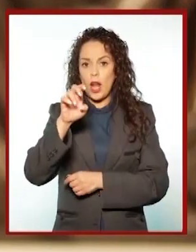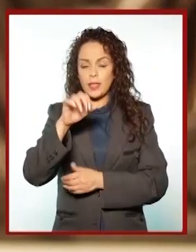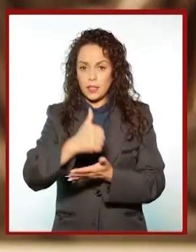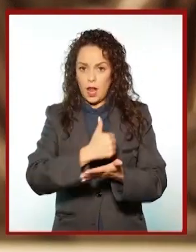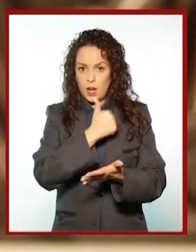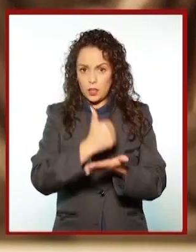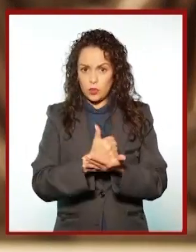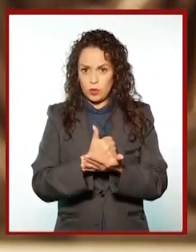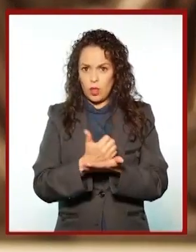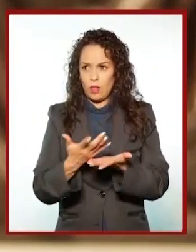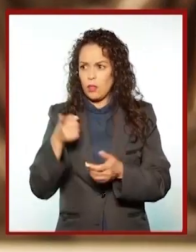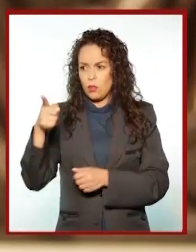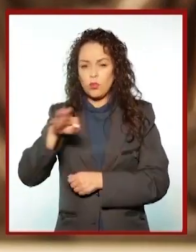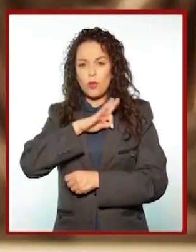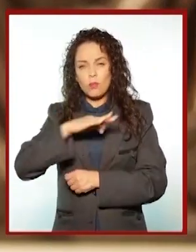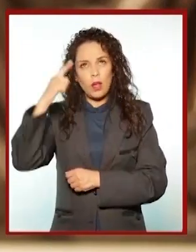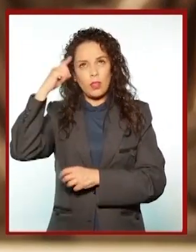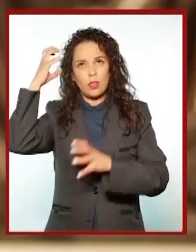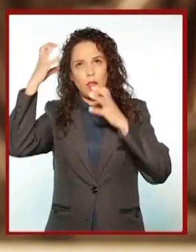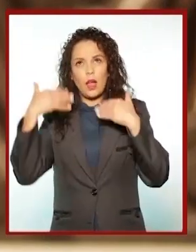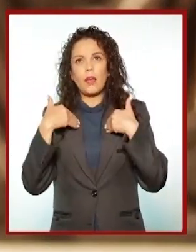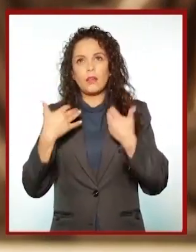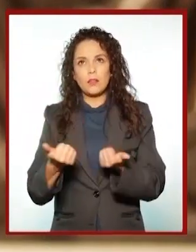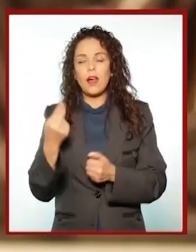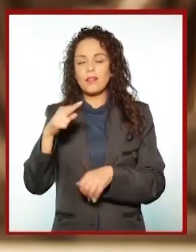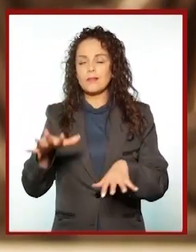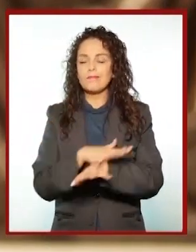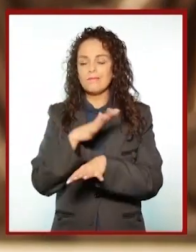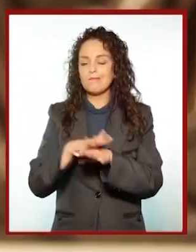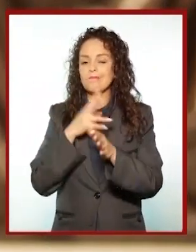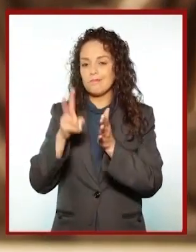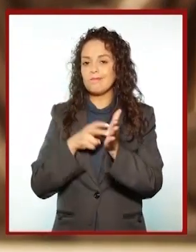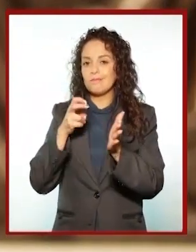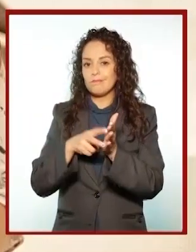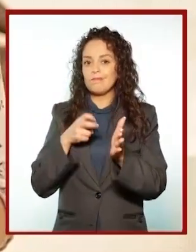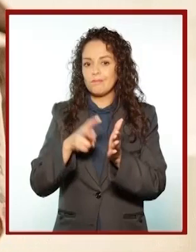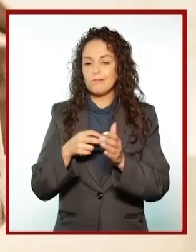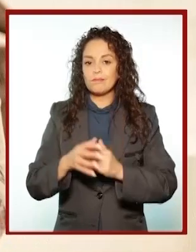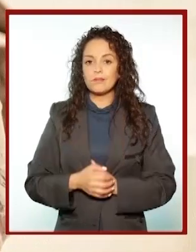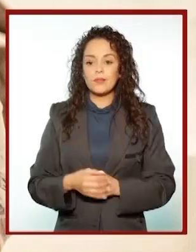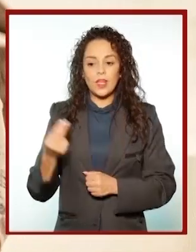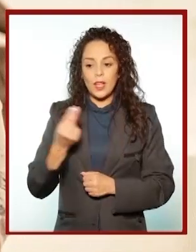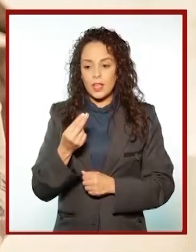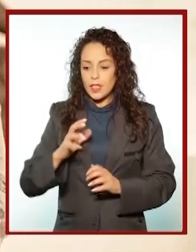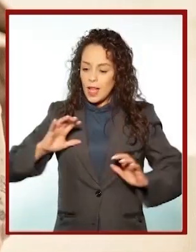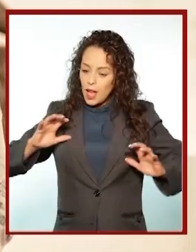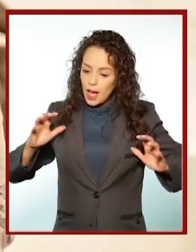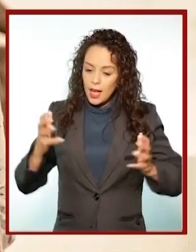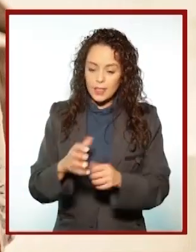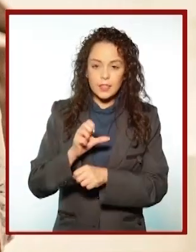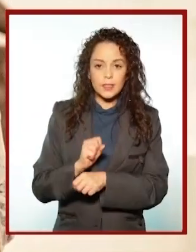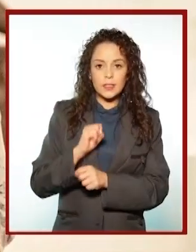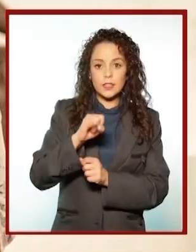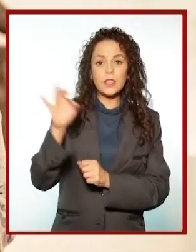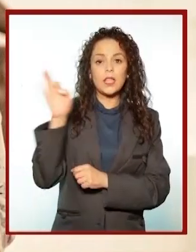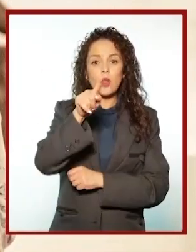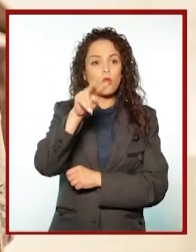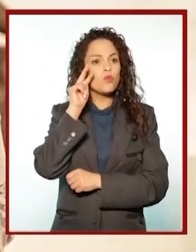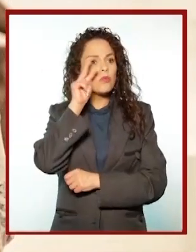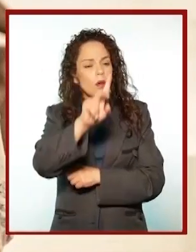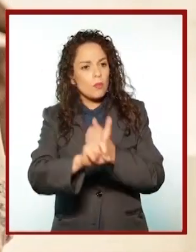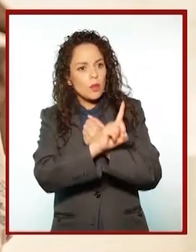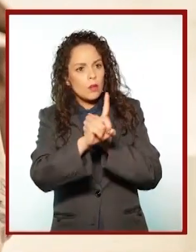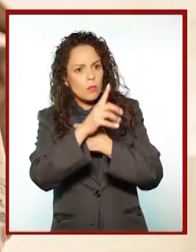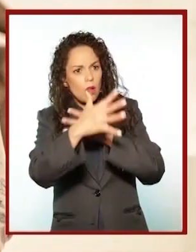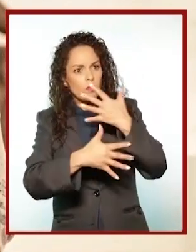partir de ahora puedes hacer conciencia de tus actos y comenzar a corregir. Actúa. Si observas una situación